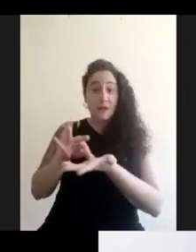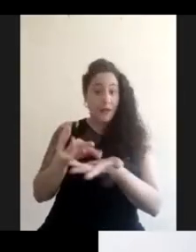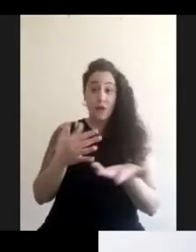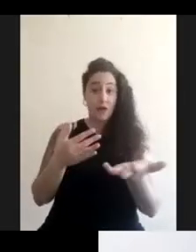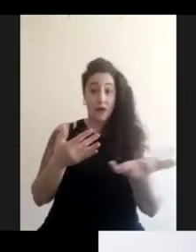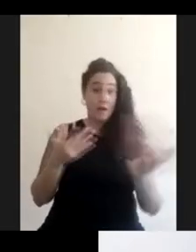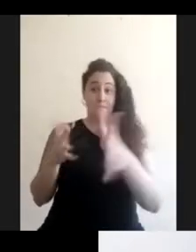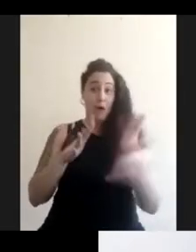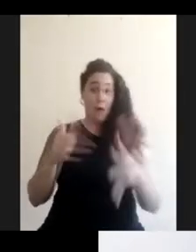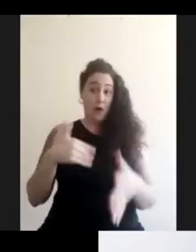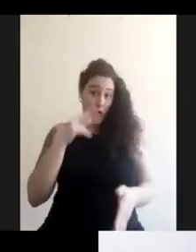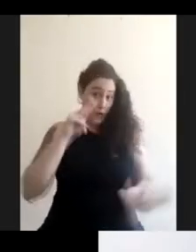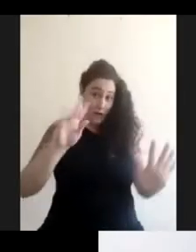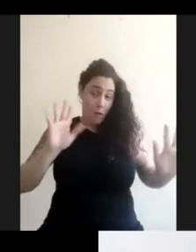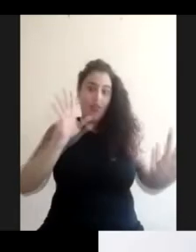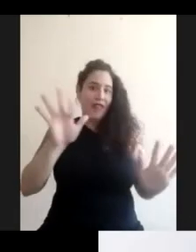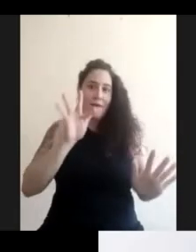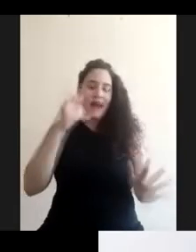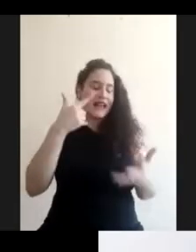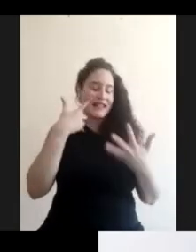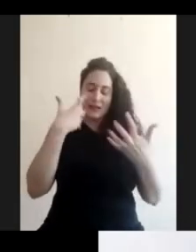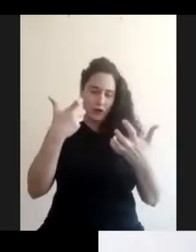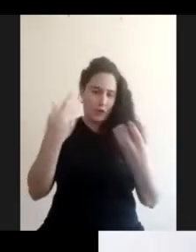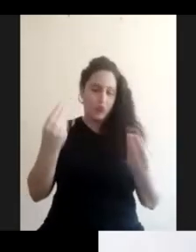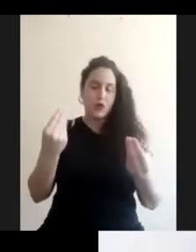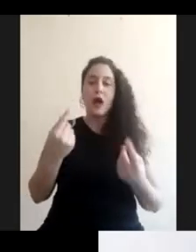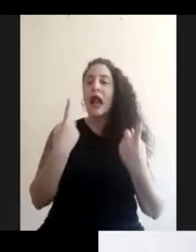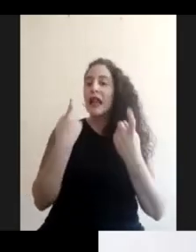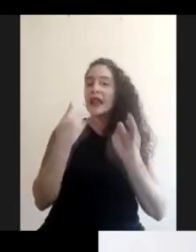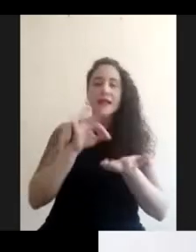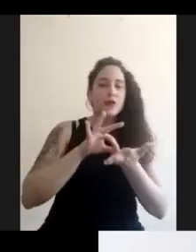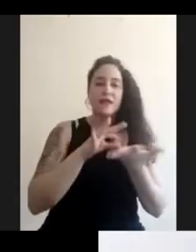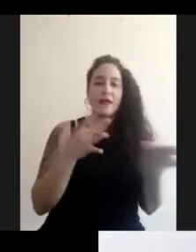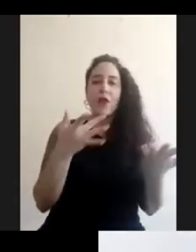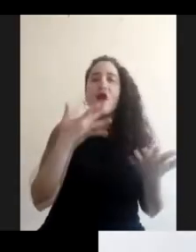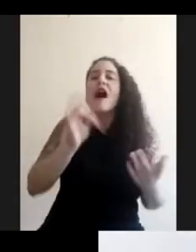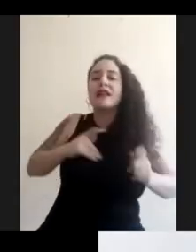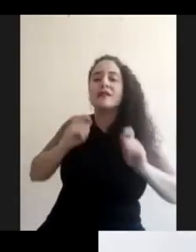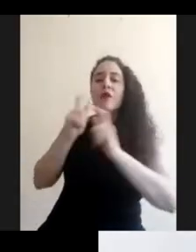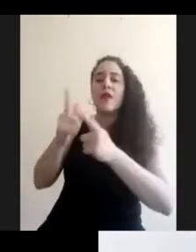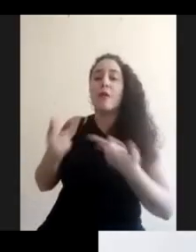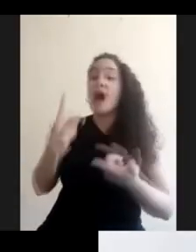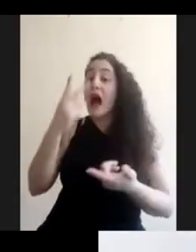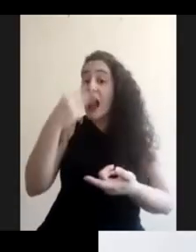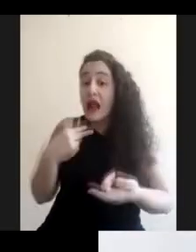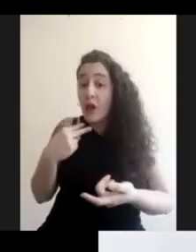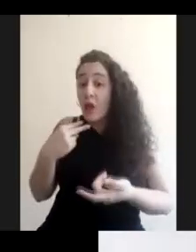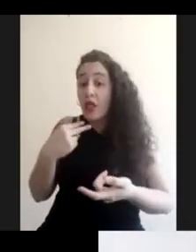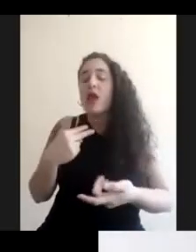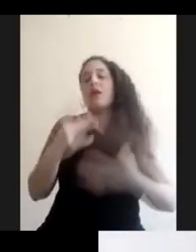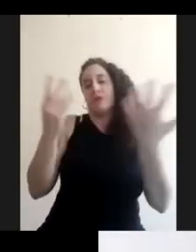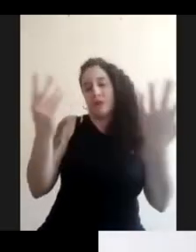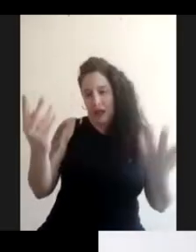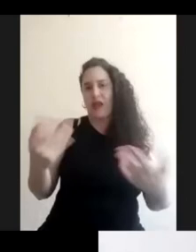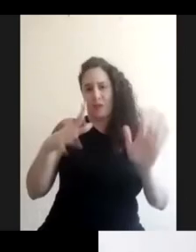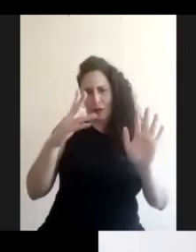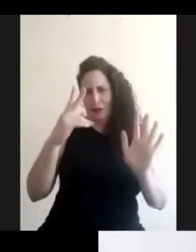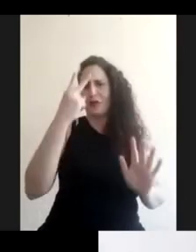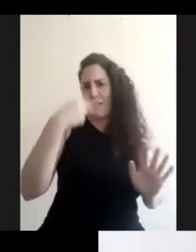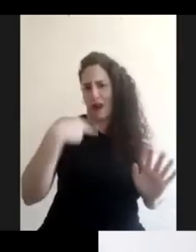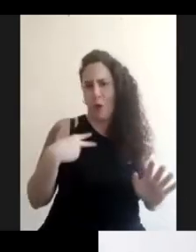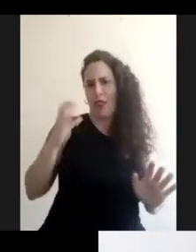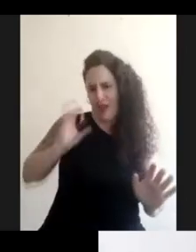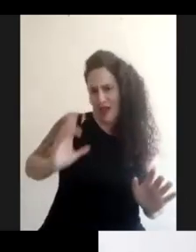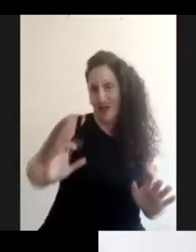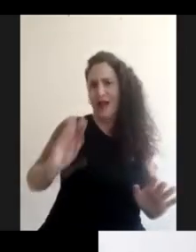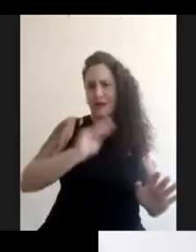yo veo, porque además se ve con muchas cosas. Necesitamos un servicio, ¿a quién podemos darle ese servicio? Bueno, la ONCE, que por cierto gana bastante dinero, no solamente con